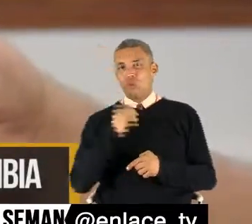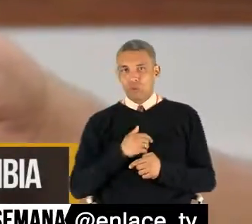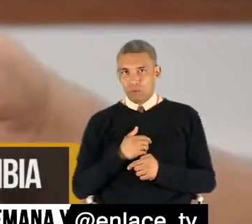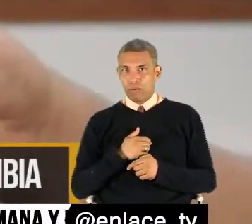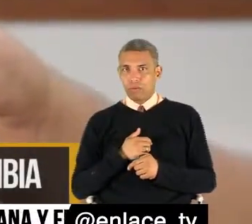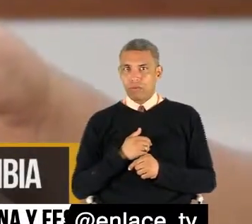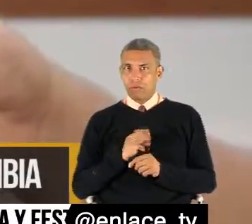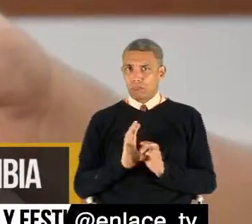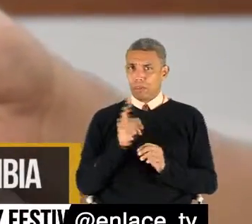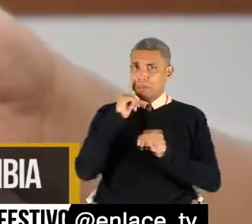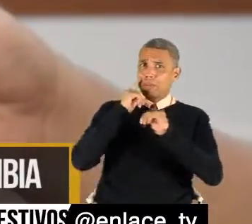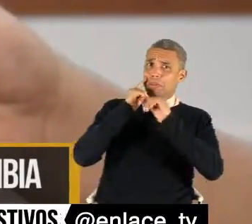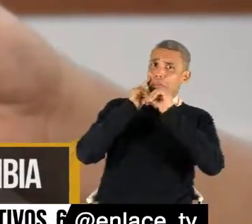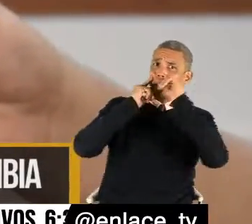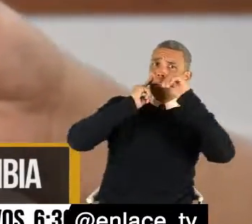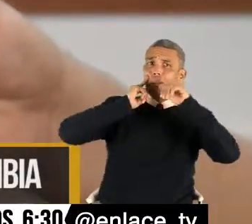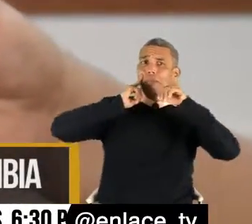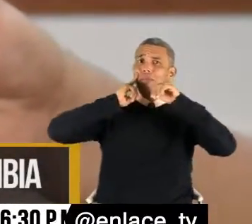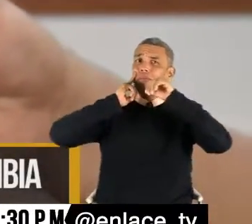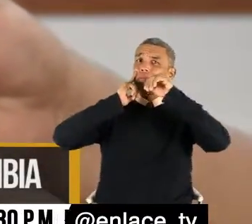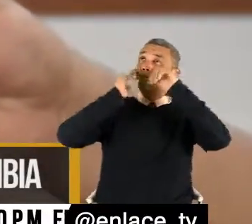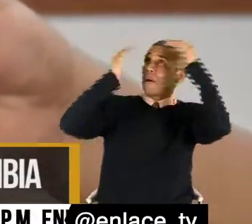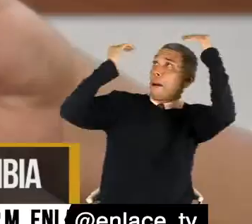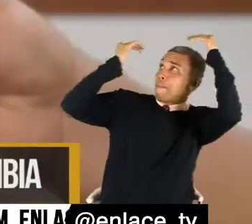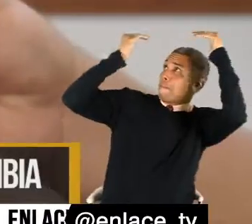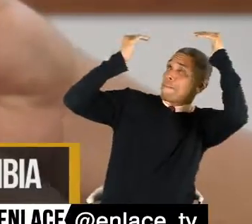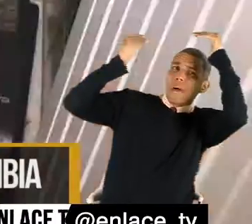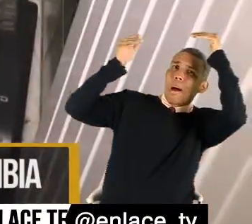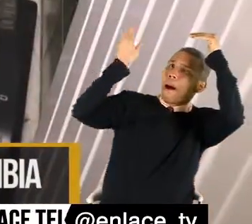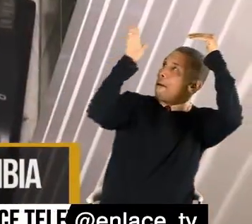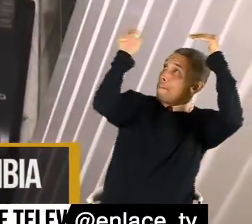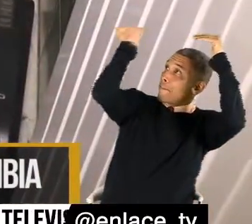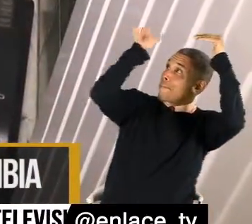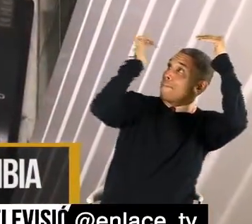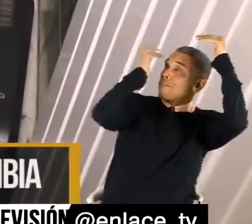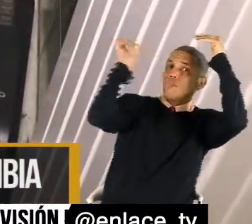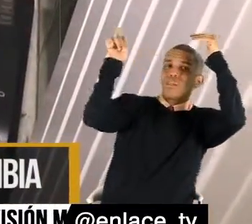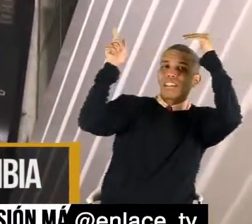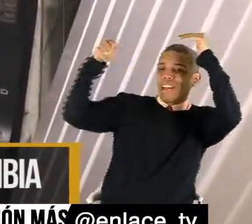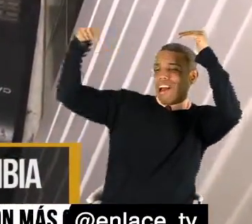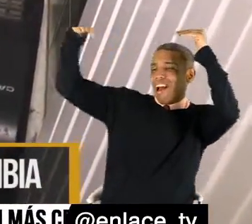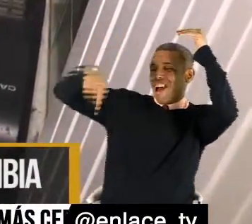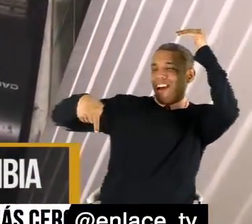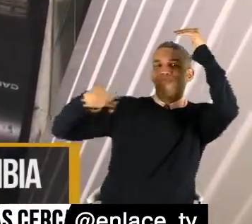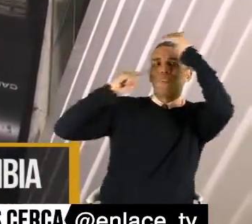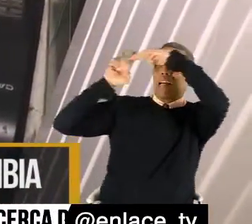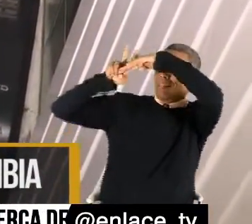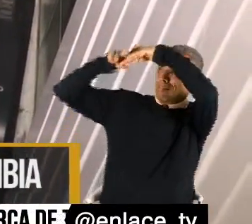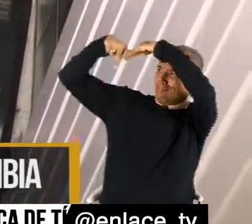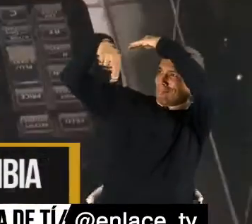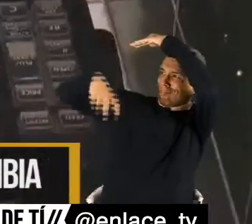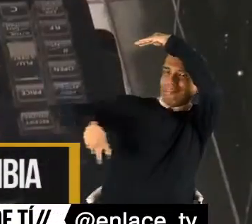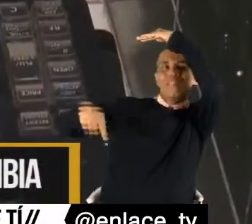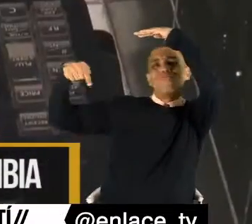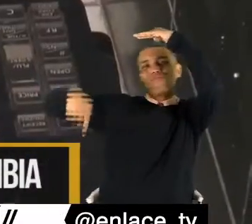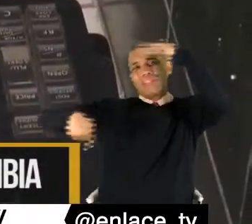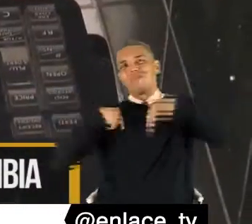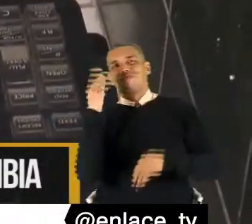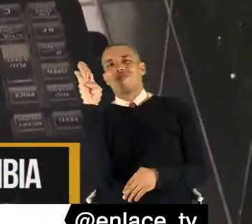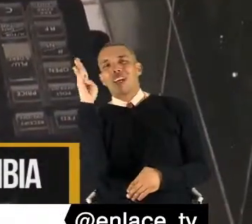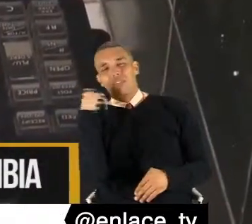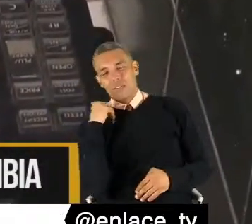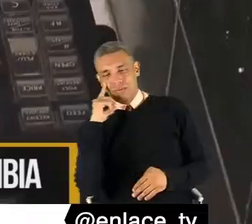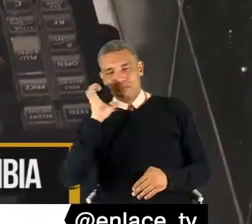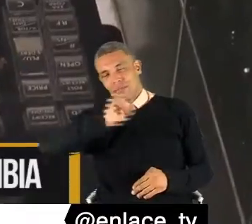que hay no es para que una persona quepa por ahí, sino por el que está en el baño. Sí, hay 7 cámaras, la idea es